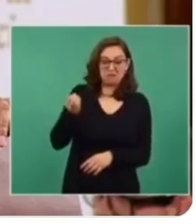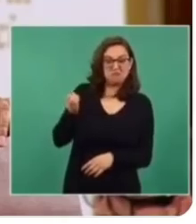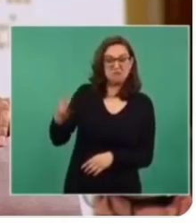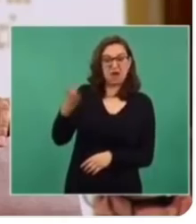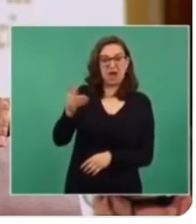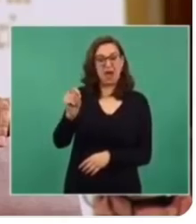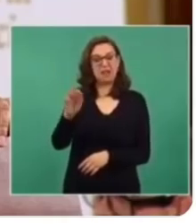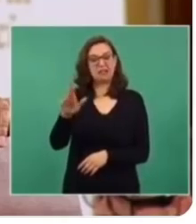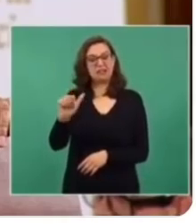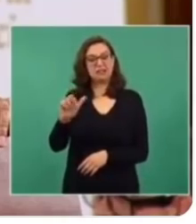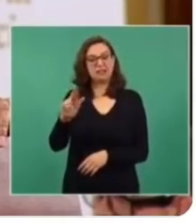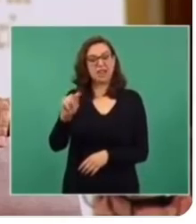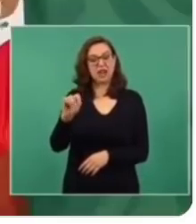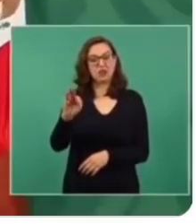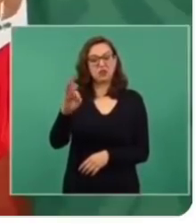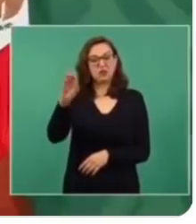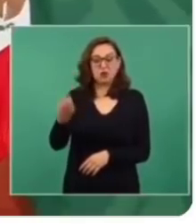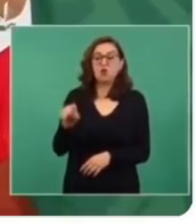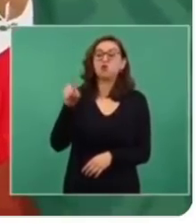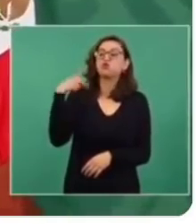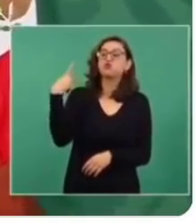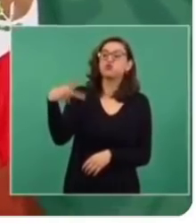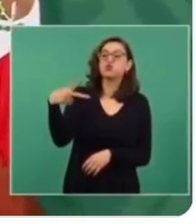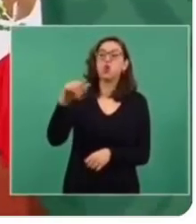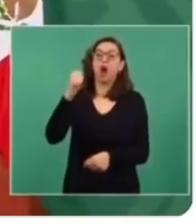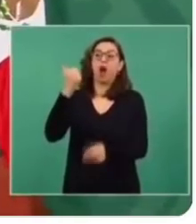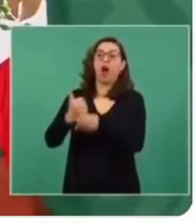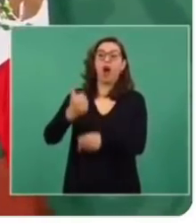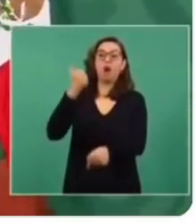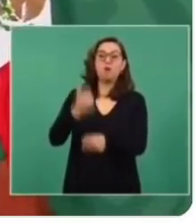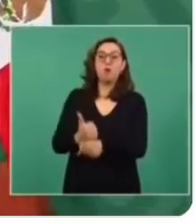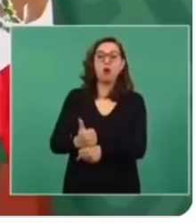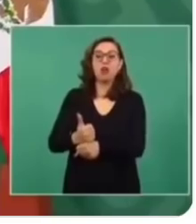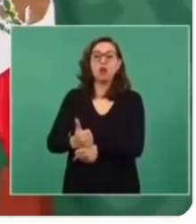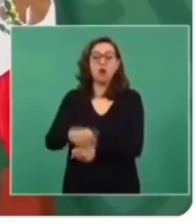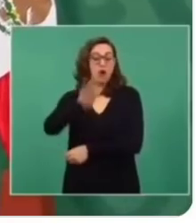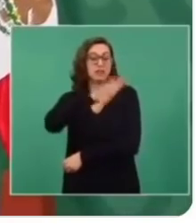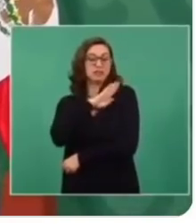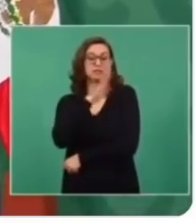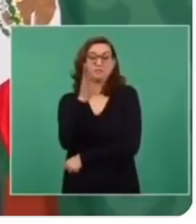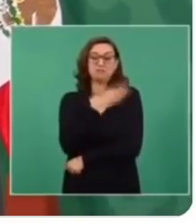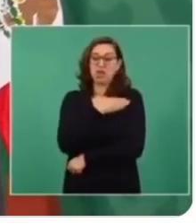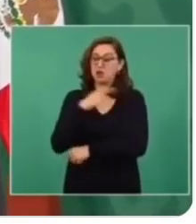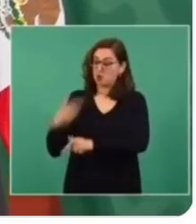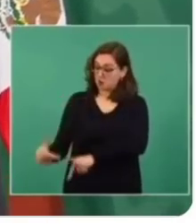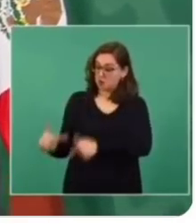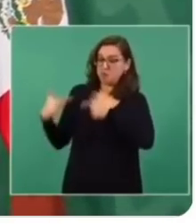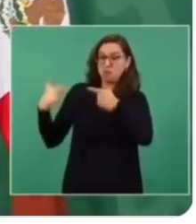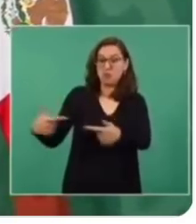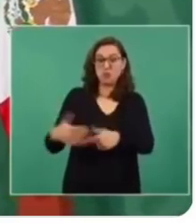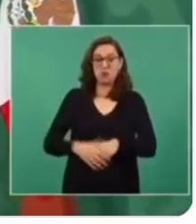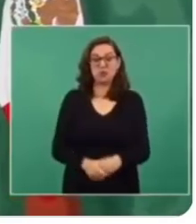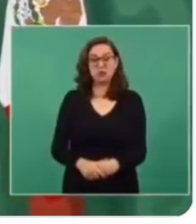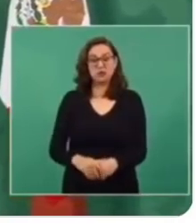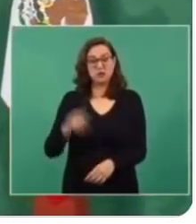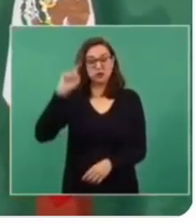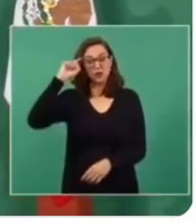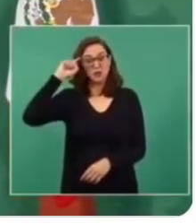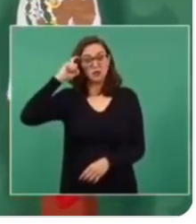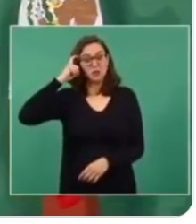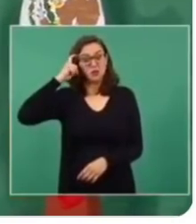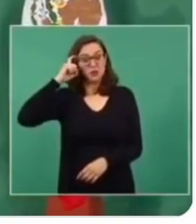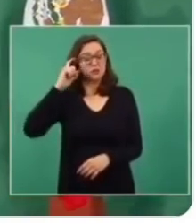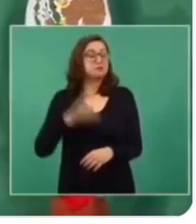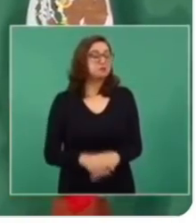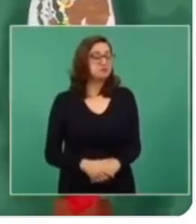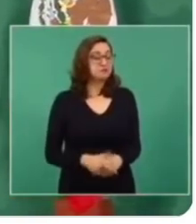de un abuelo español ya está muy enojado si mi valor tiene de mencionarse